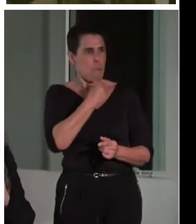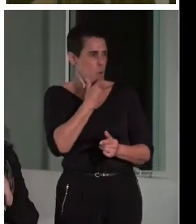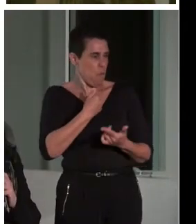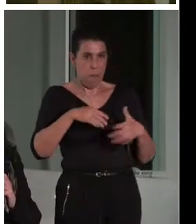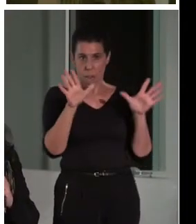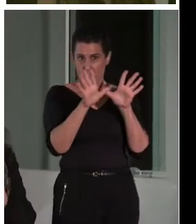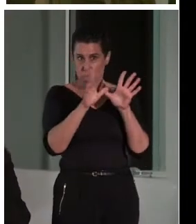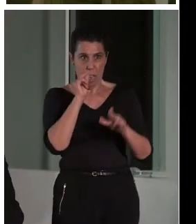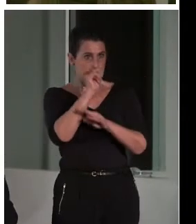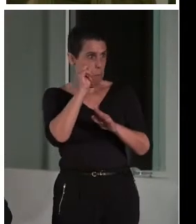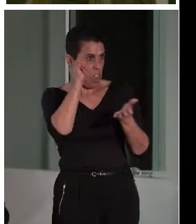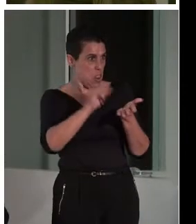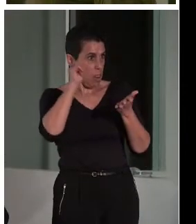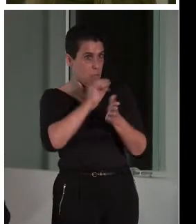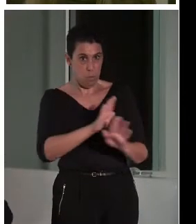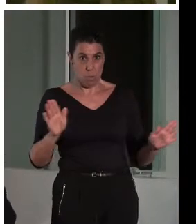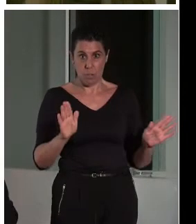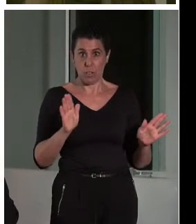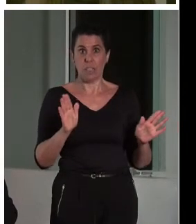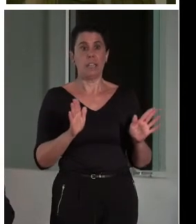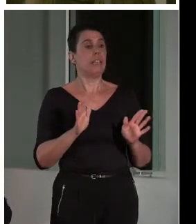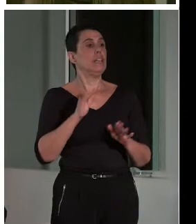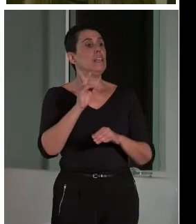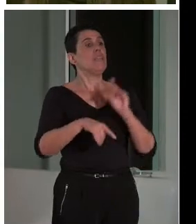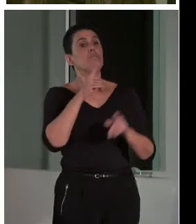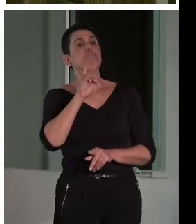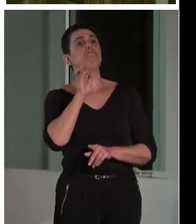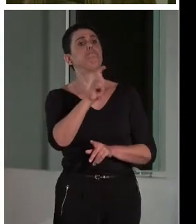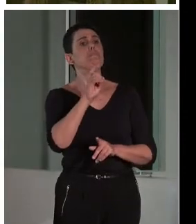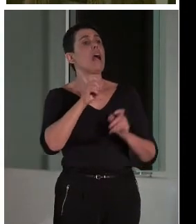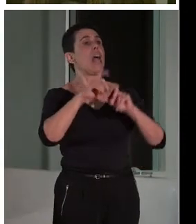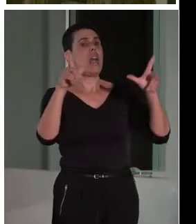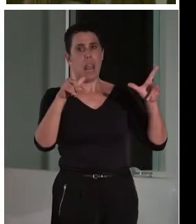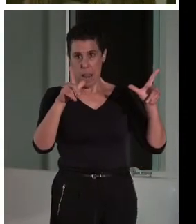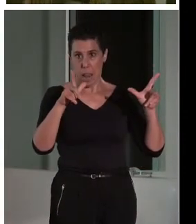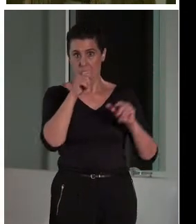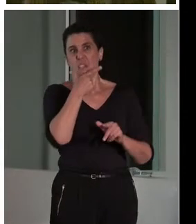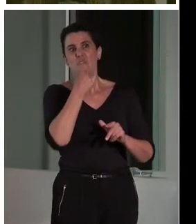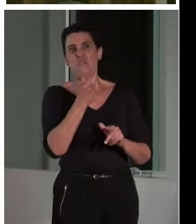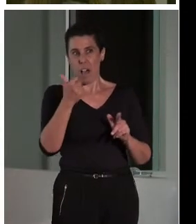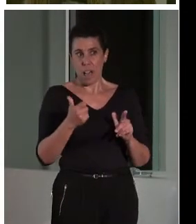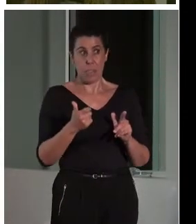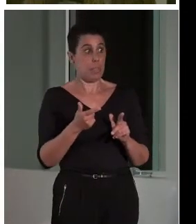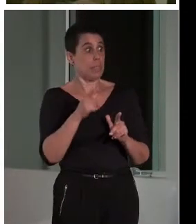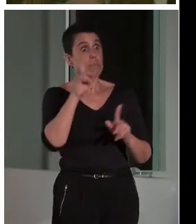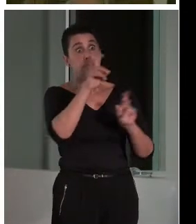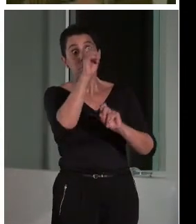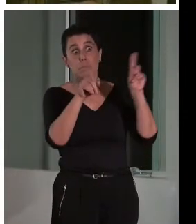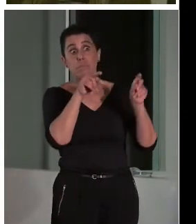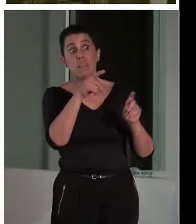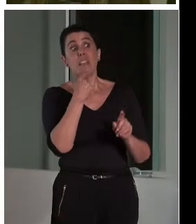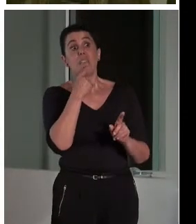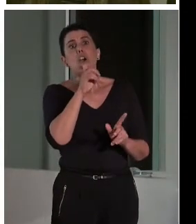minutos rellenarlo las darán un link y es un poco ver también cómo podemos establecer relaciones con